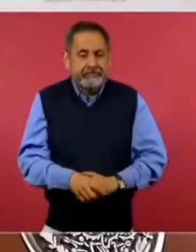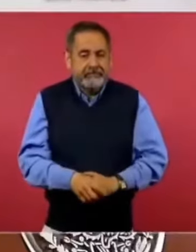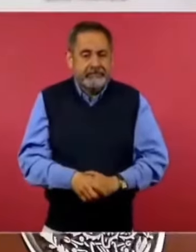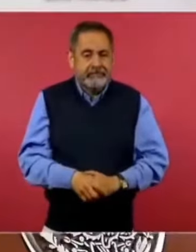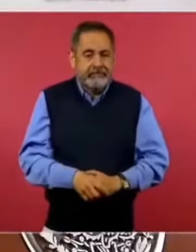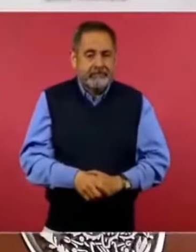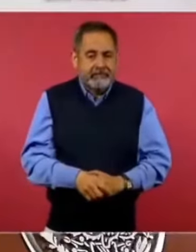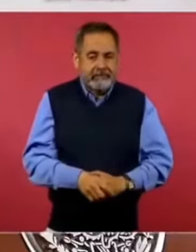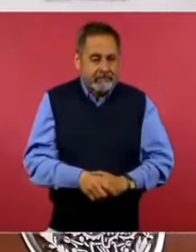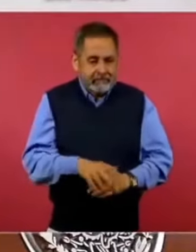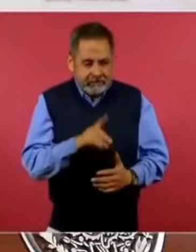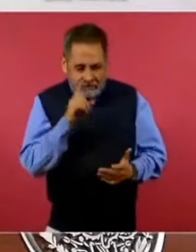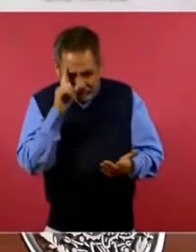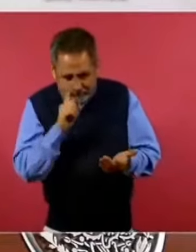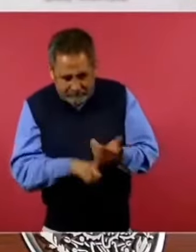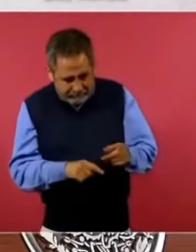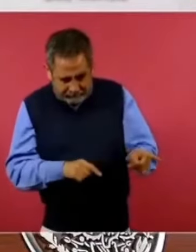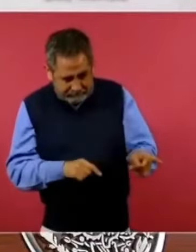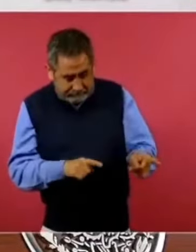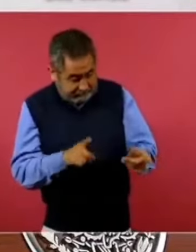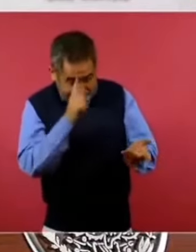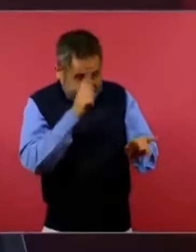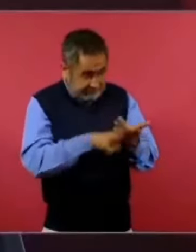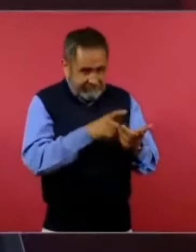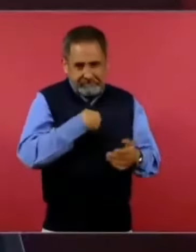¿O no me creen?